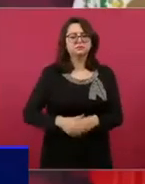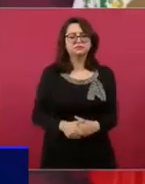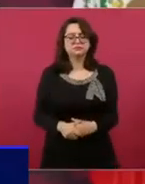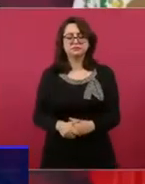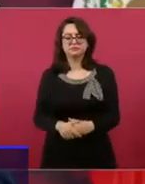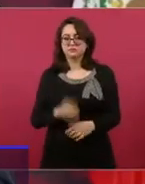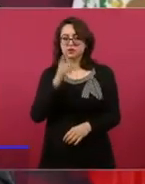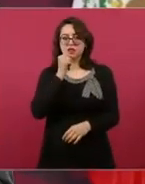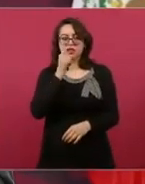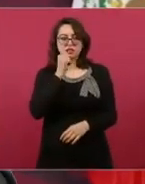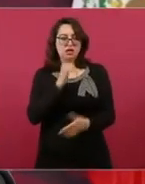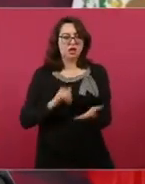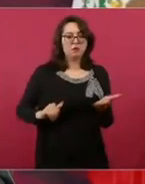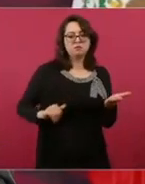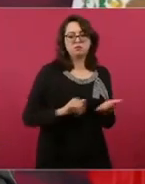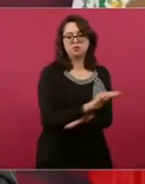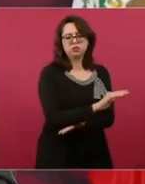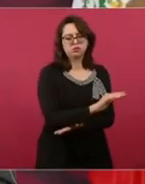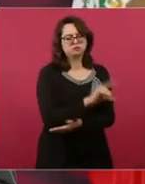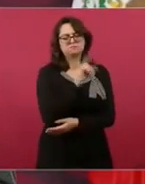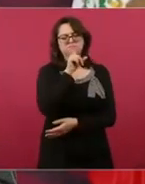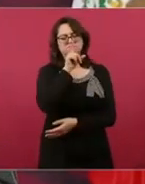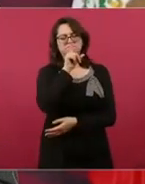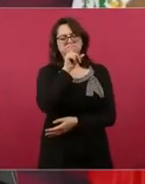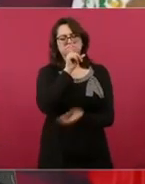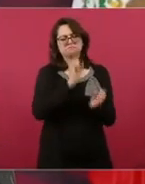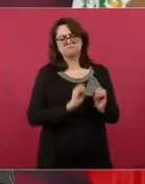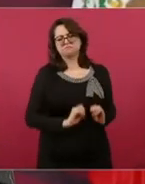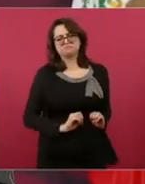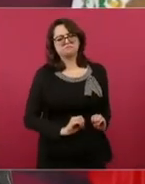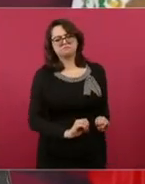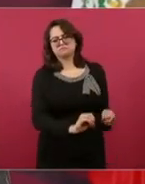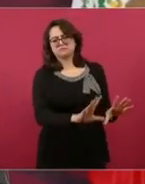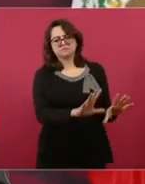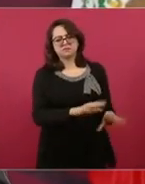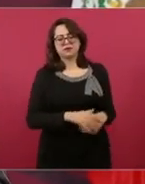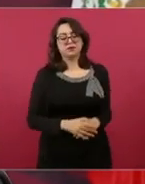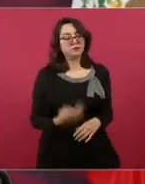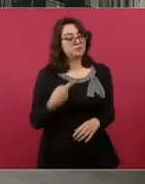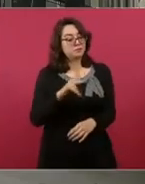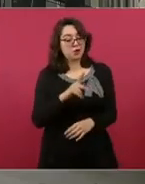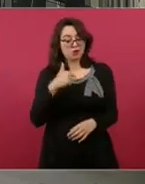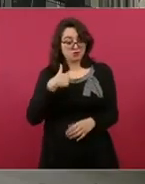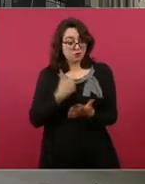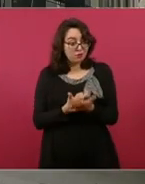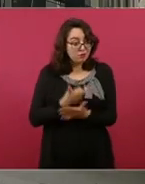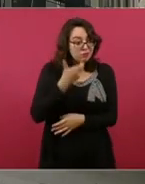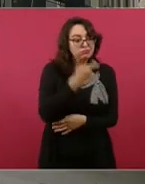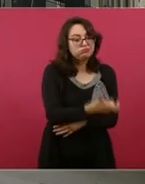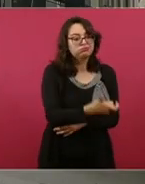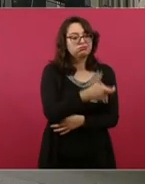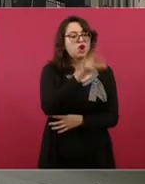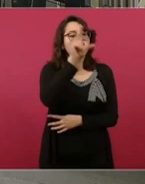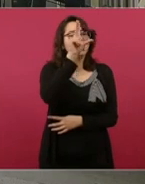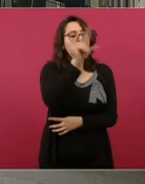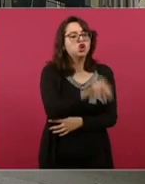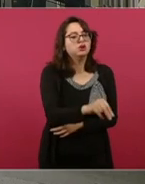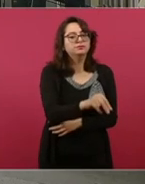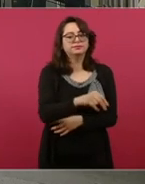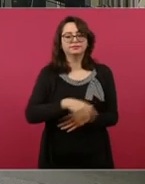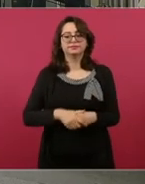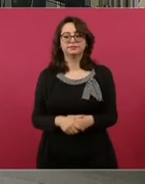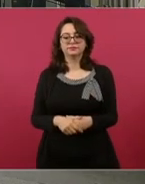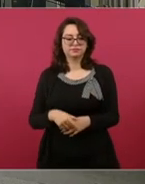Consideró que la decisión de la suprema corte de justicia de la nación invalidar su plan b de reforma electoral los convierte en un supremo poder conservador